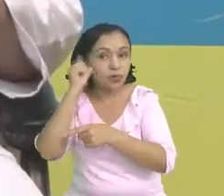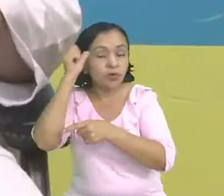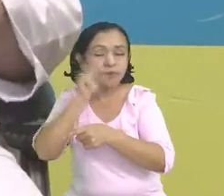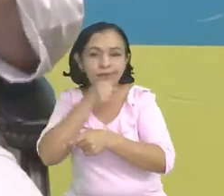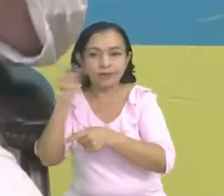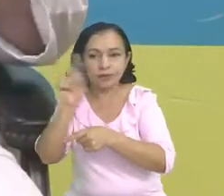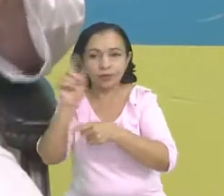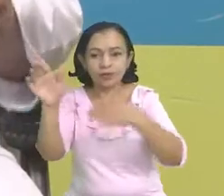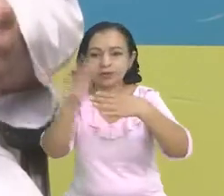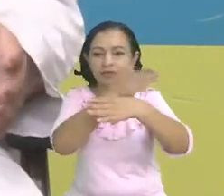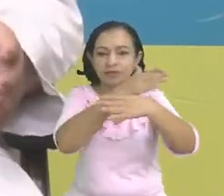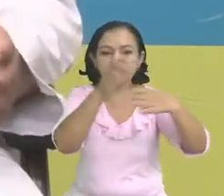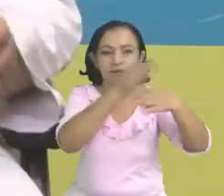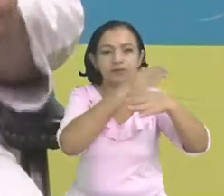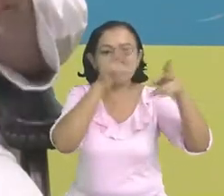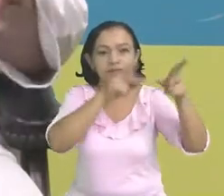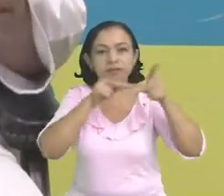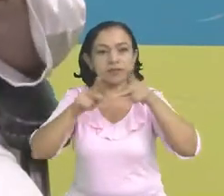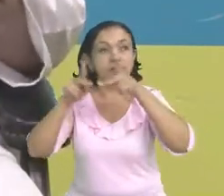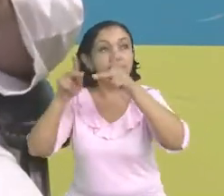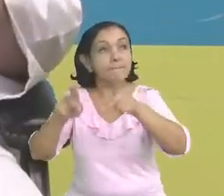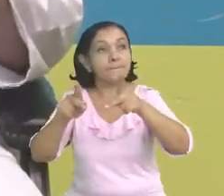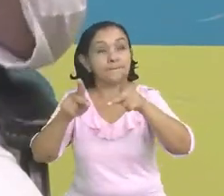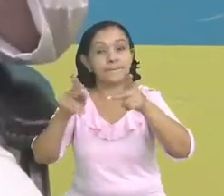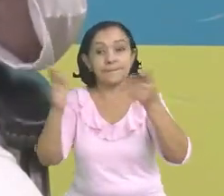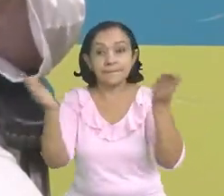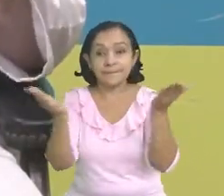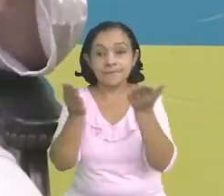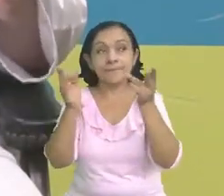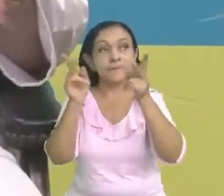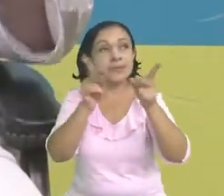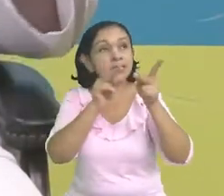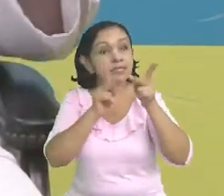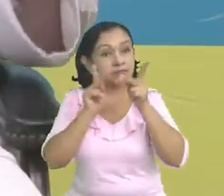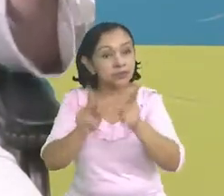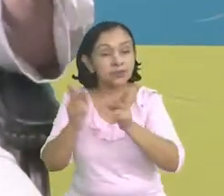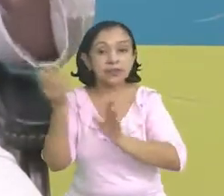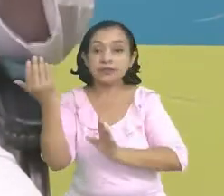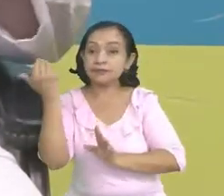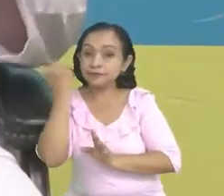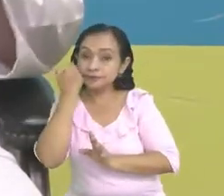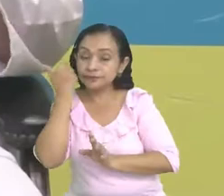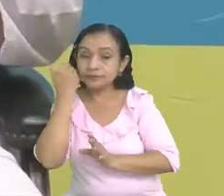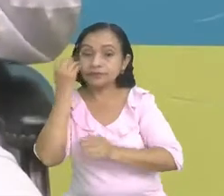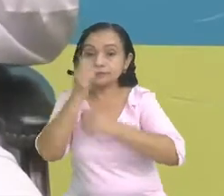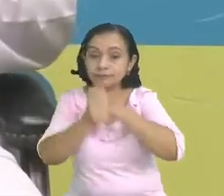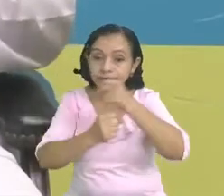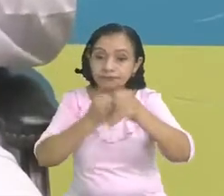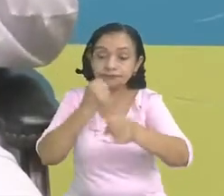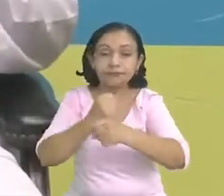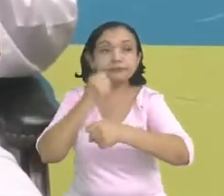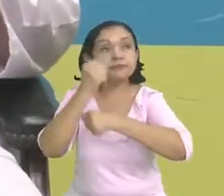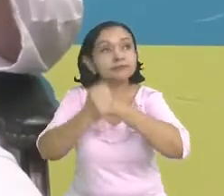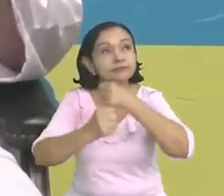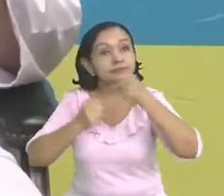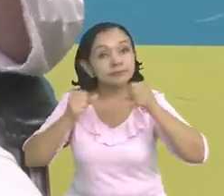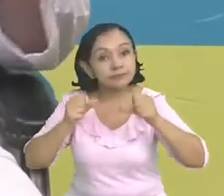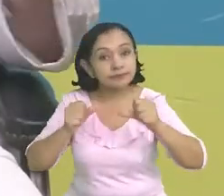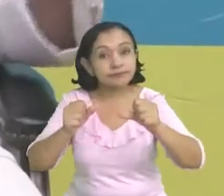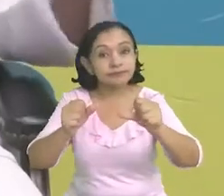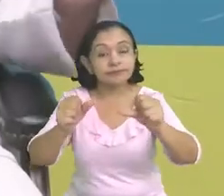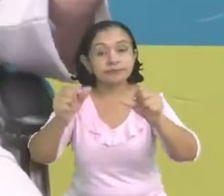sin embargo, en nuestro medio y en el mundo, pues todos los pacientes que con el tiempo van llegando a cierta edad se